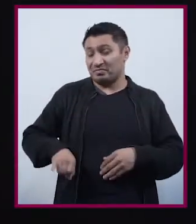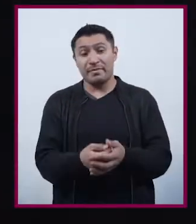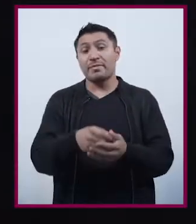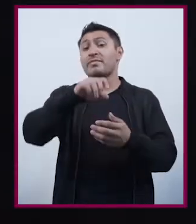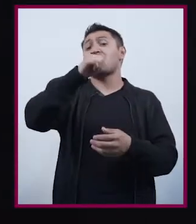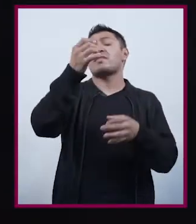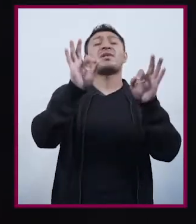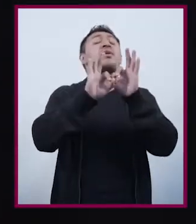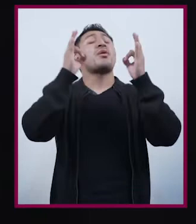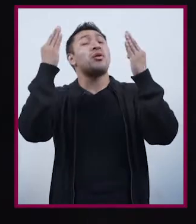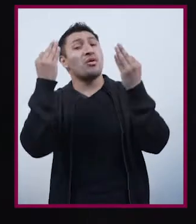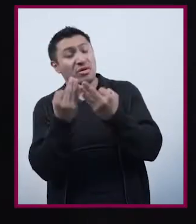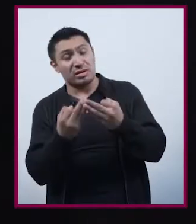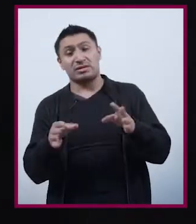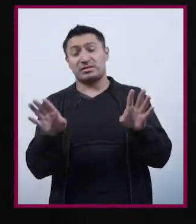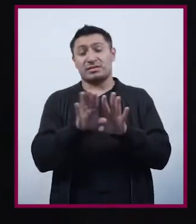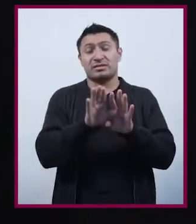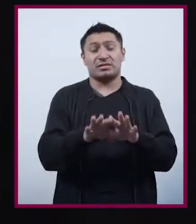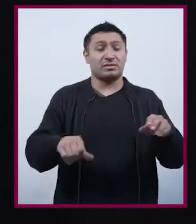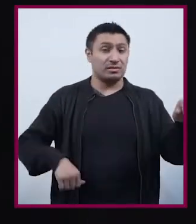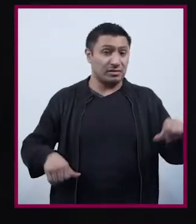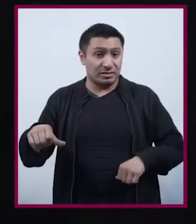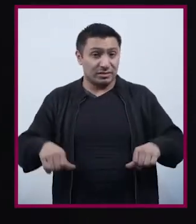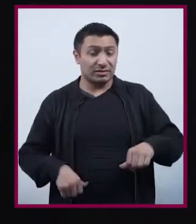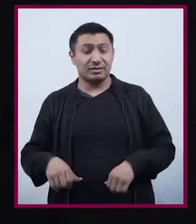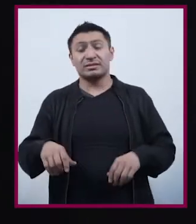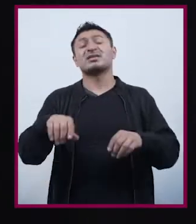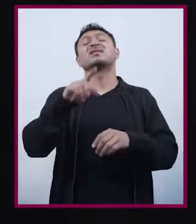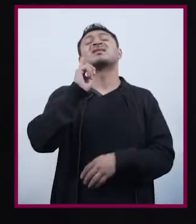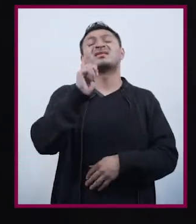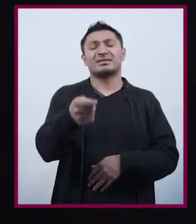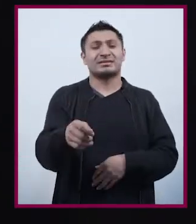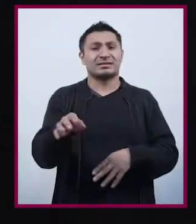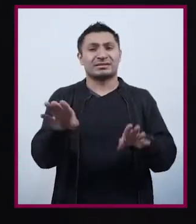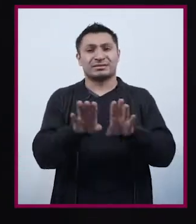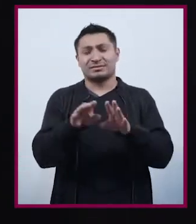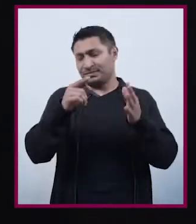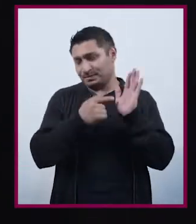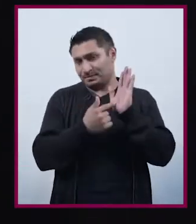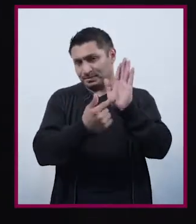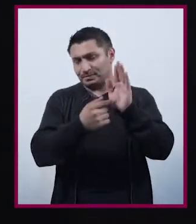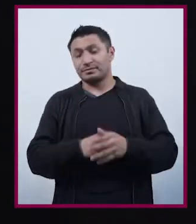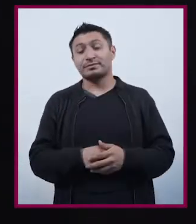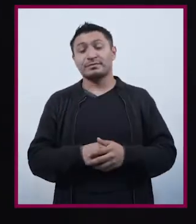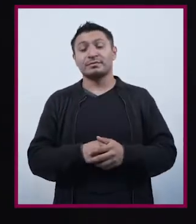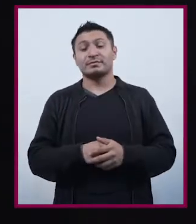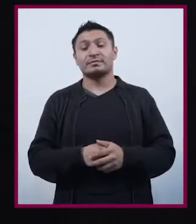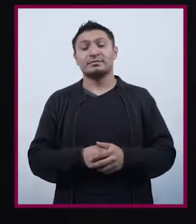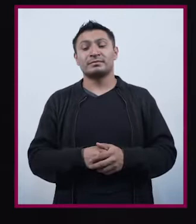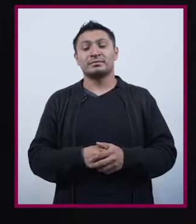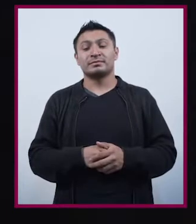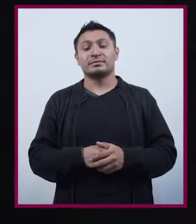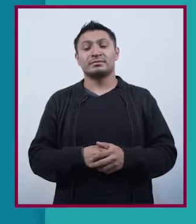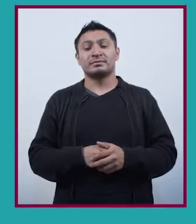parece? Otra manera de definir el dinero es a través de sus funciones, que en términos generales son las